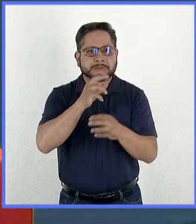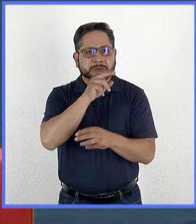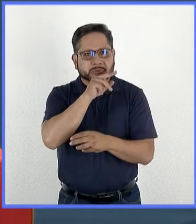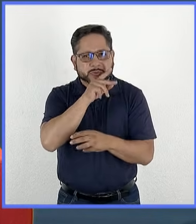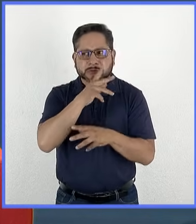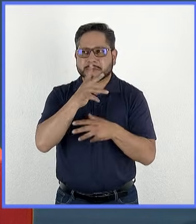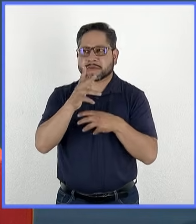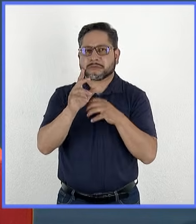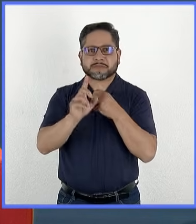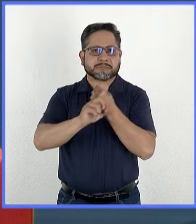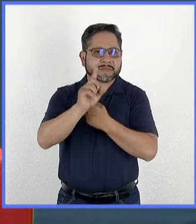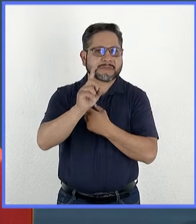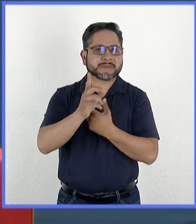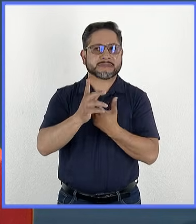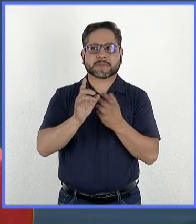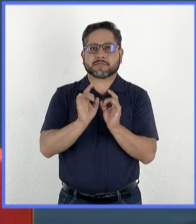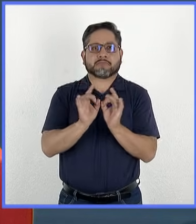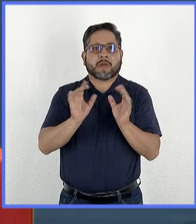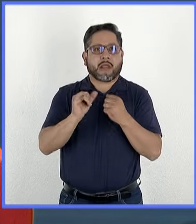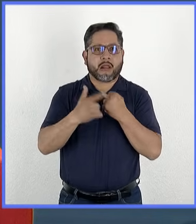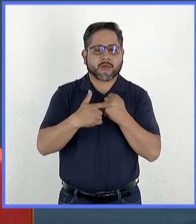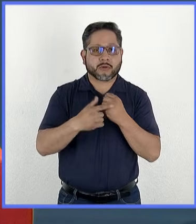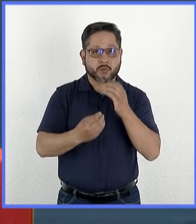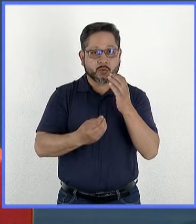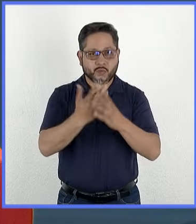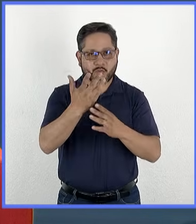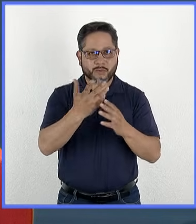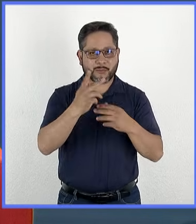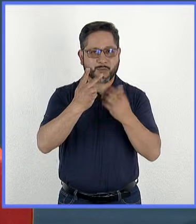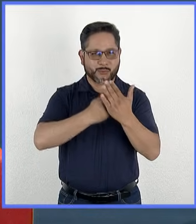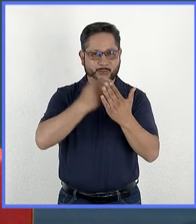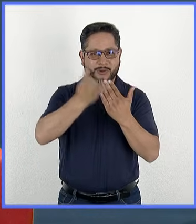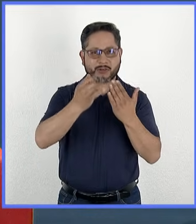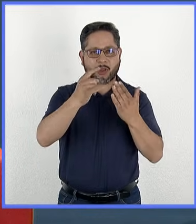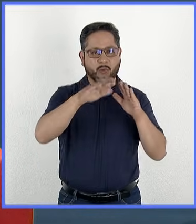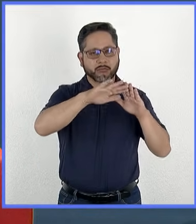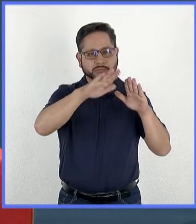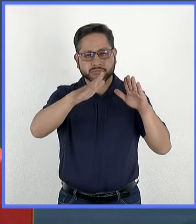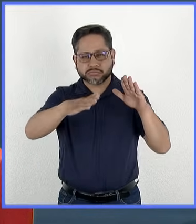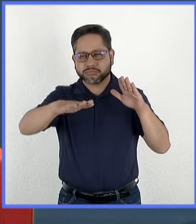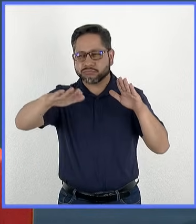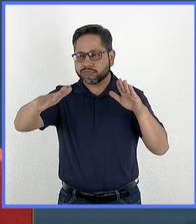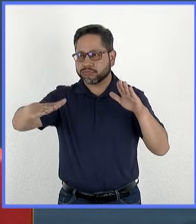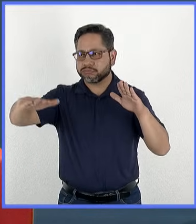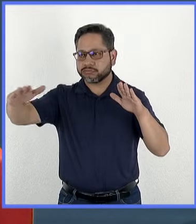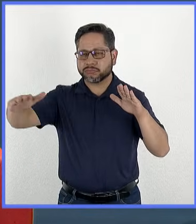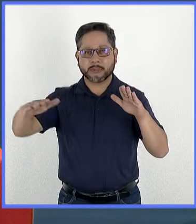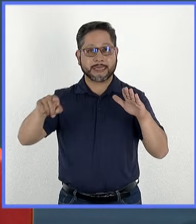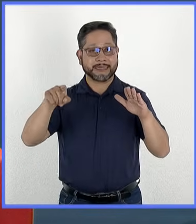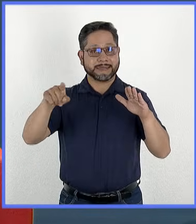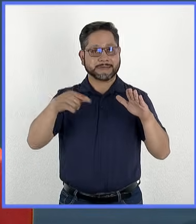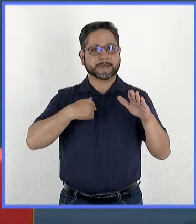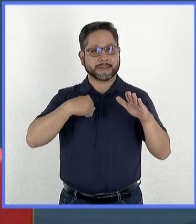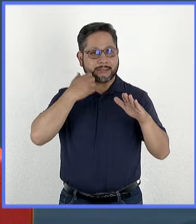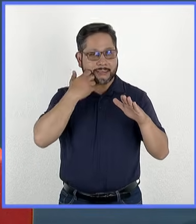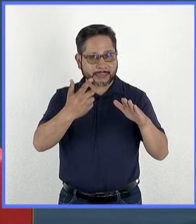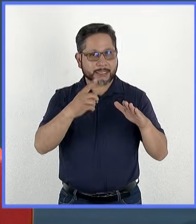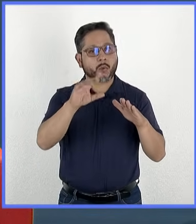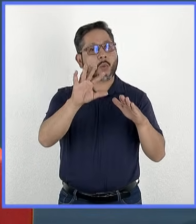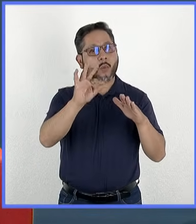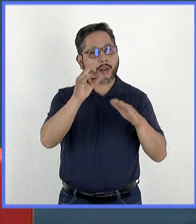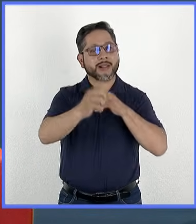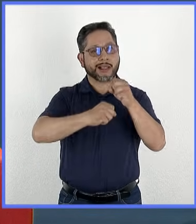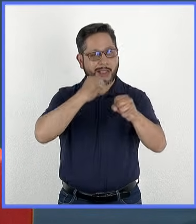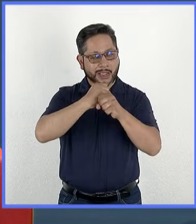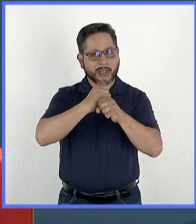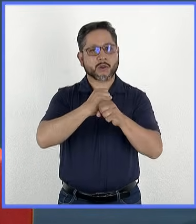útil de este nuevo acueducto, que tendrá una durabilidad de más de 40 años como lo tienen otros acueductos del